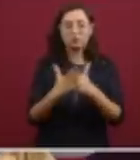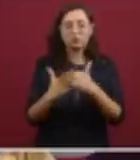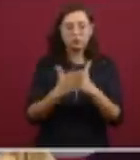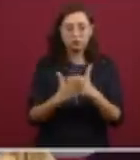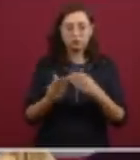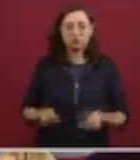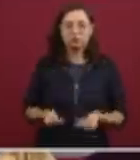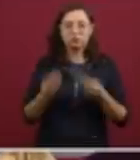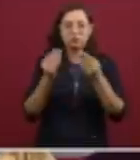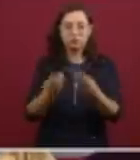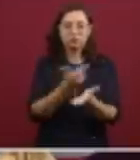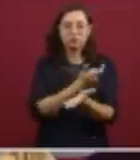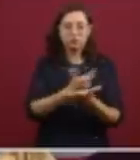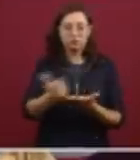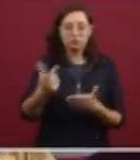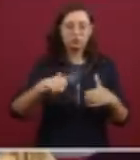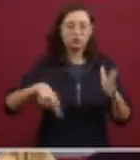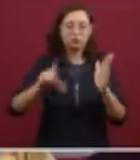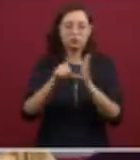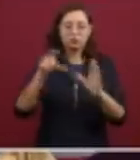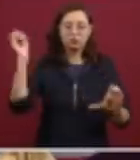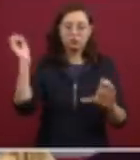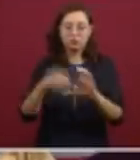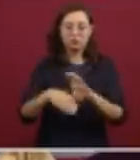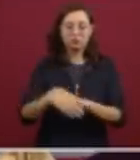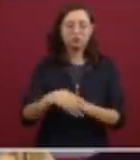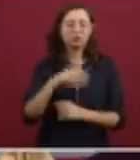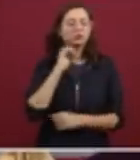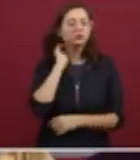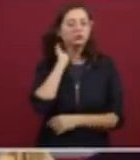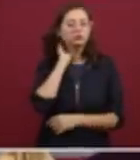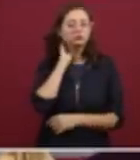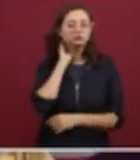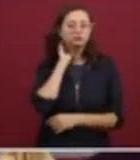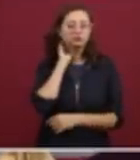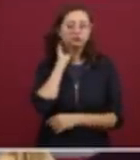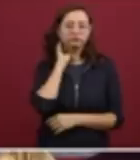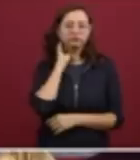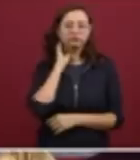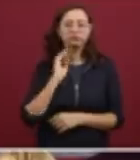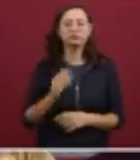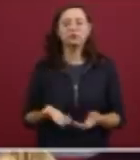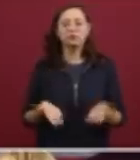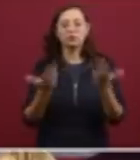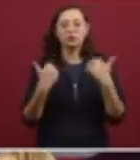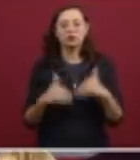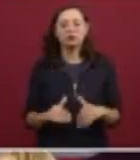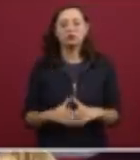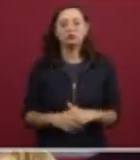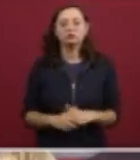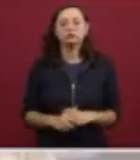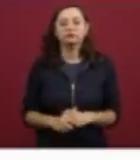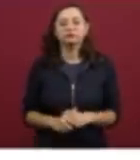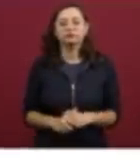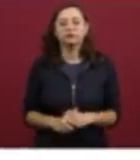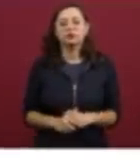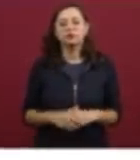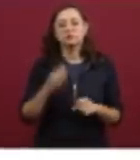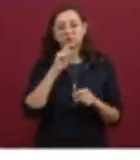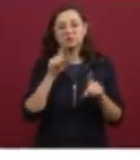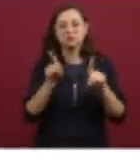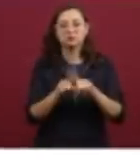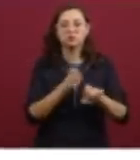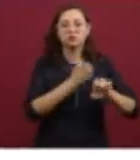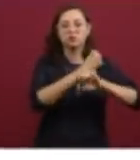de pago, que es una tarjeta del bienestar. Y la que sigue es la distribución por entidad